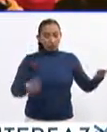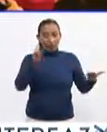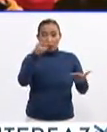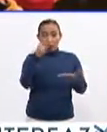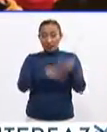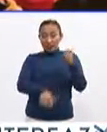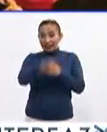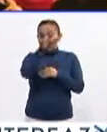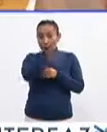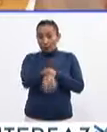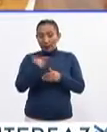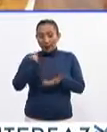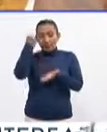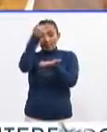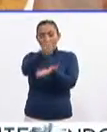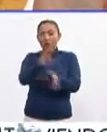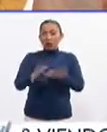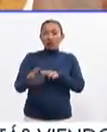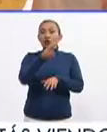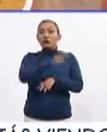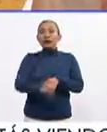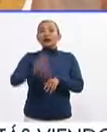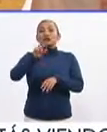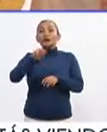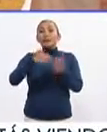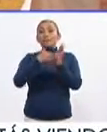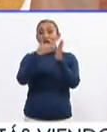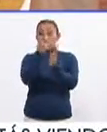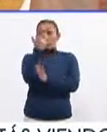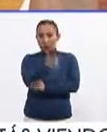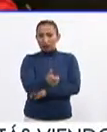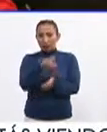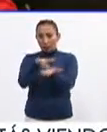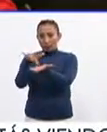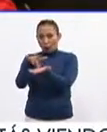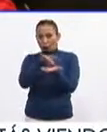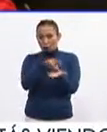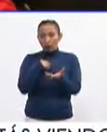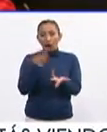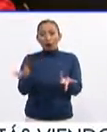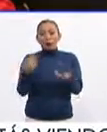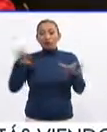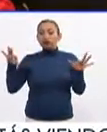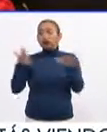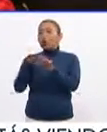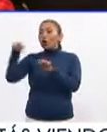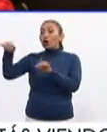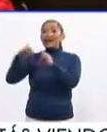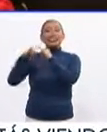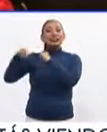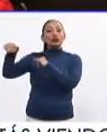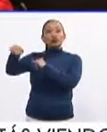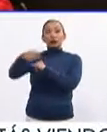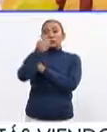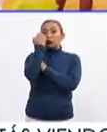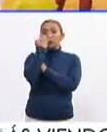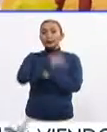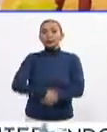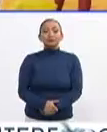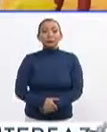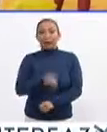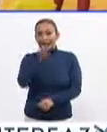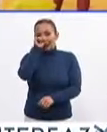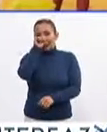cuales en 2019 se destinarán cerca de 280 millones de pesos, tendrán vinculación con instituciones académicas.